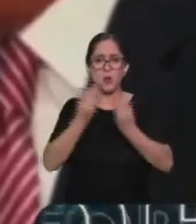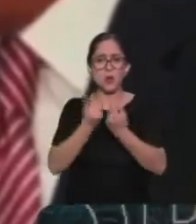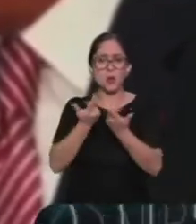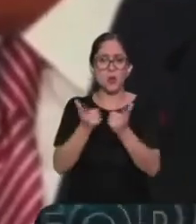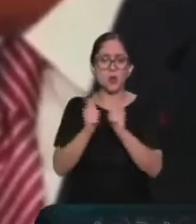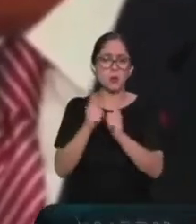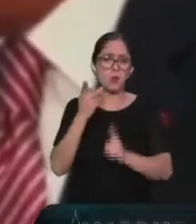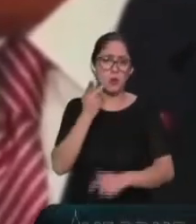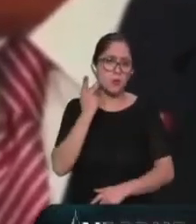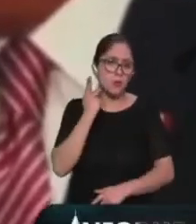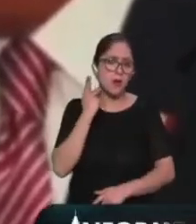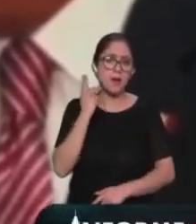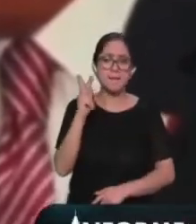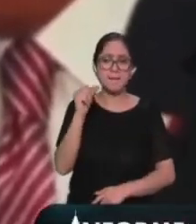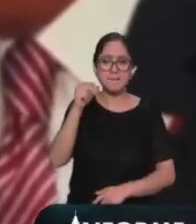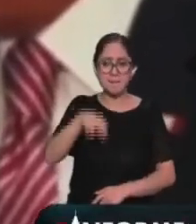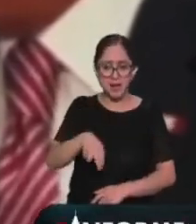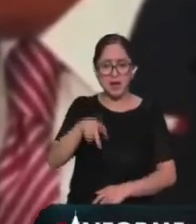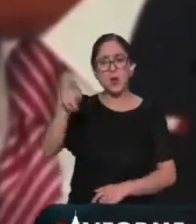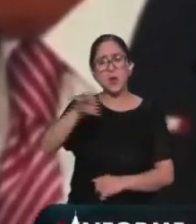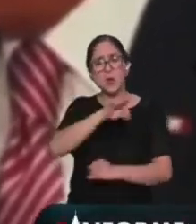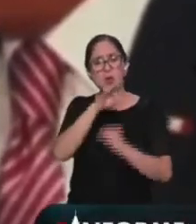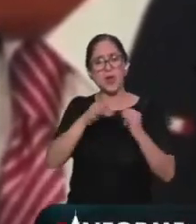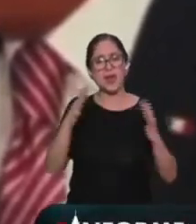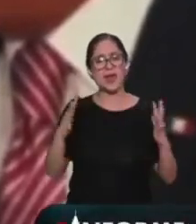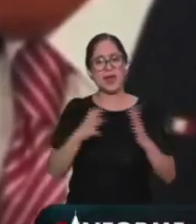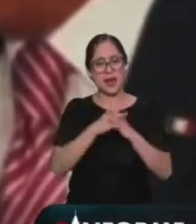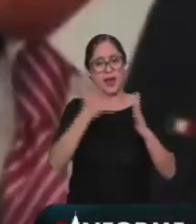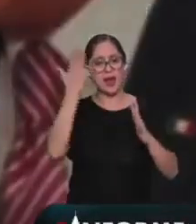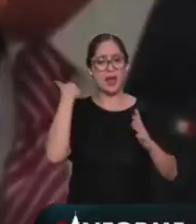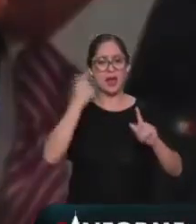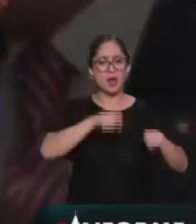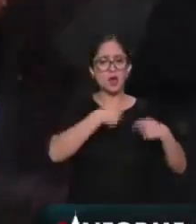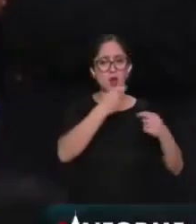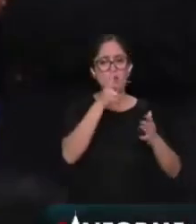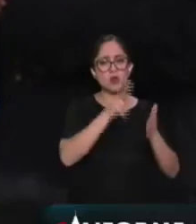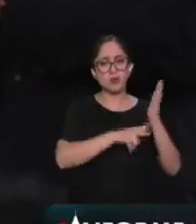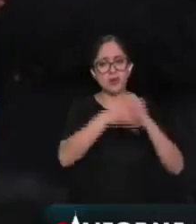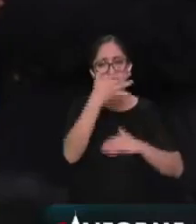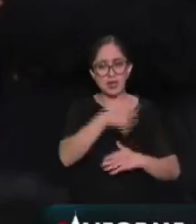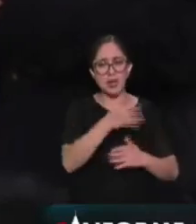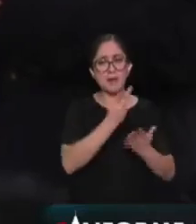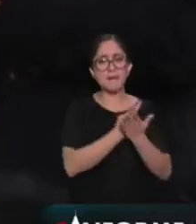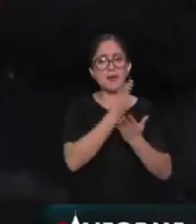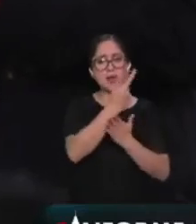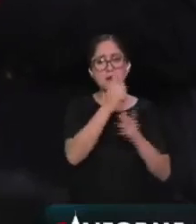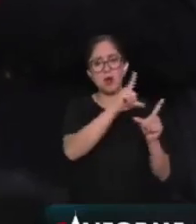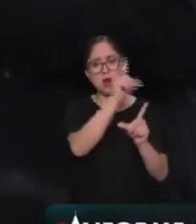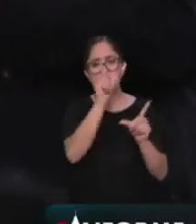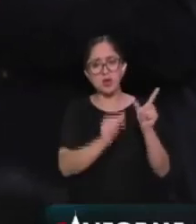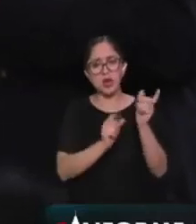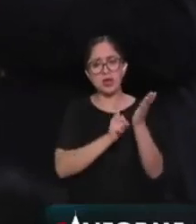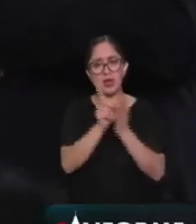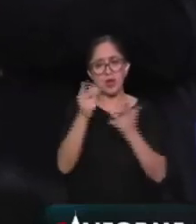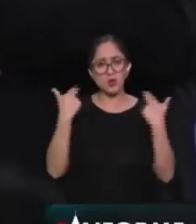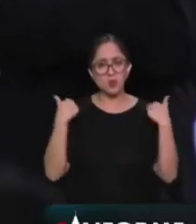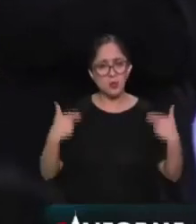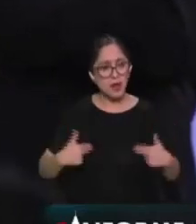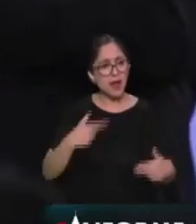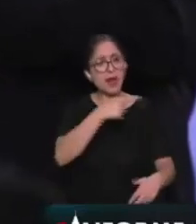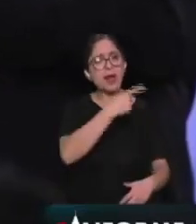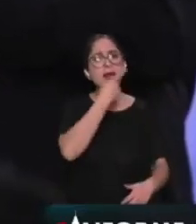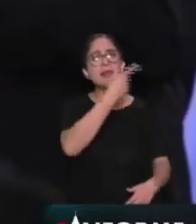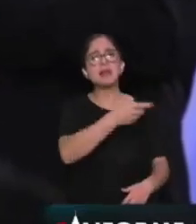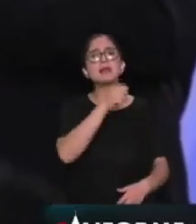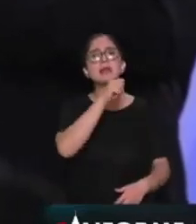Este último, embarcado en la llamada guerra contra el narco, le concedió en el 2010 el Premio Nacional de Derechos Humanos, al tiempo en que se presumía su cercana